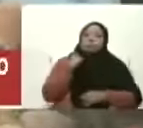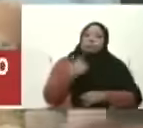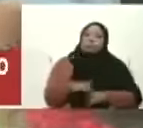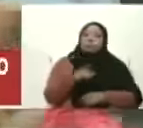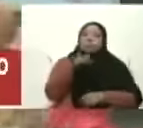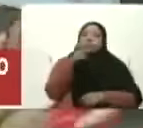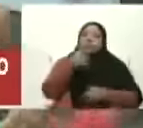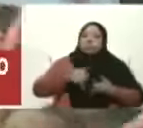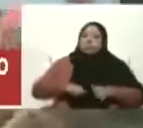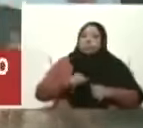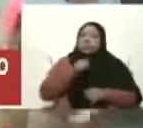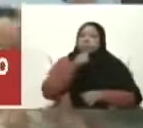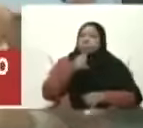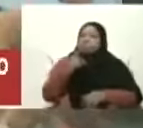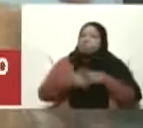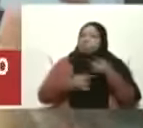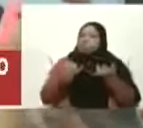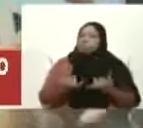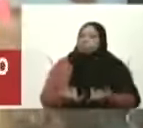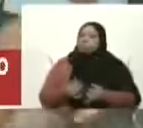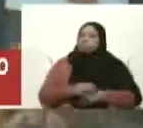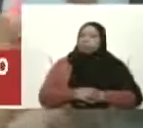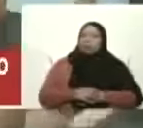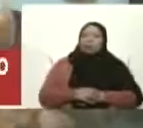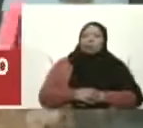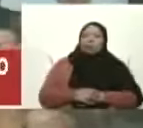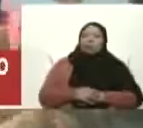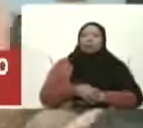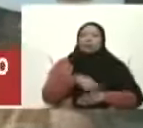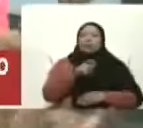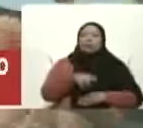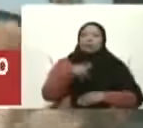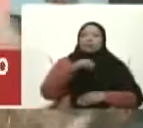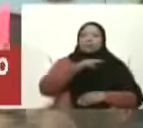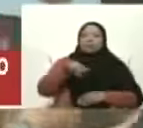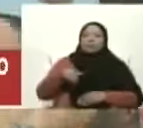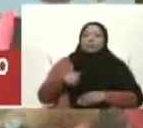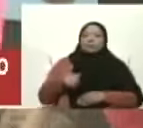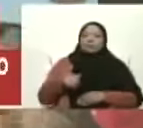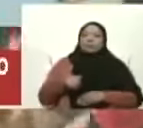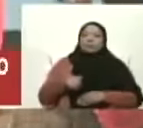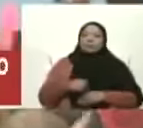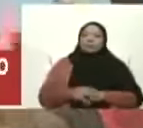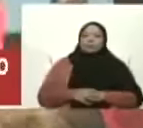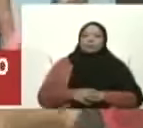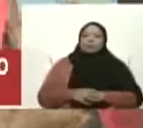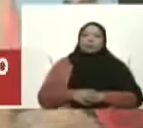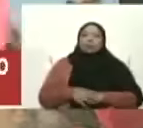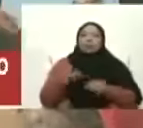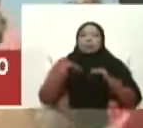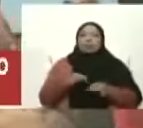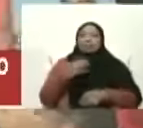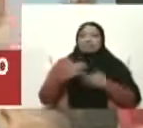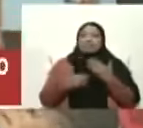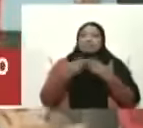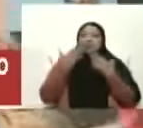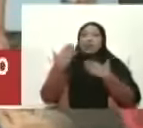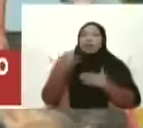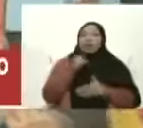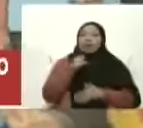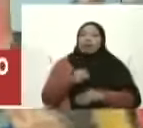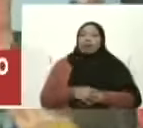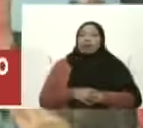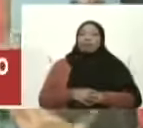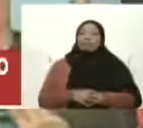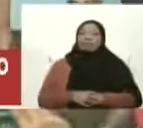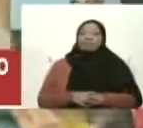hijo de su madre, que bastante patria hay aquí, bastante valentía hay aquí, bastante dignidad hay